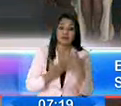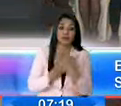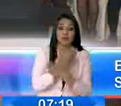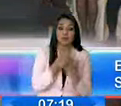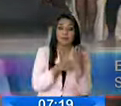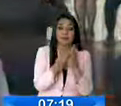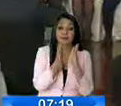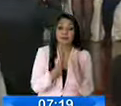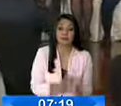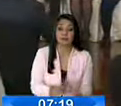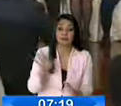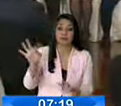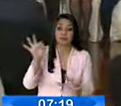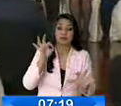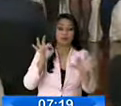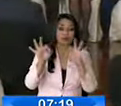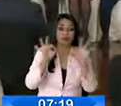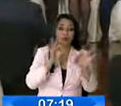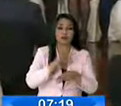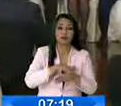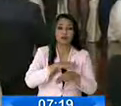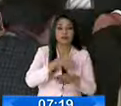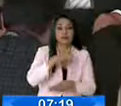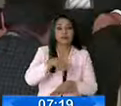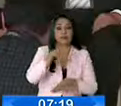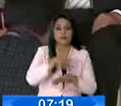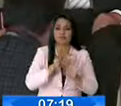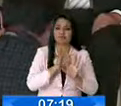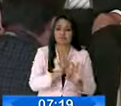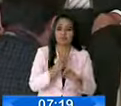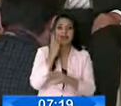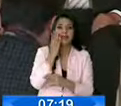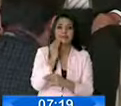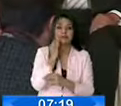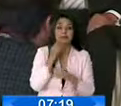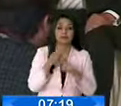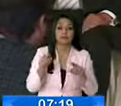gabinete fueron elegidos por su profesión y experiencia, pero también por su